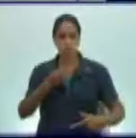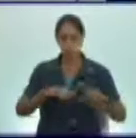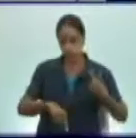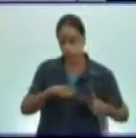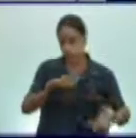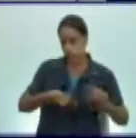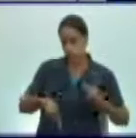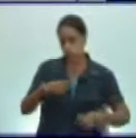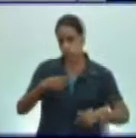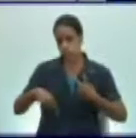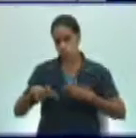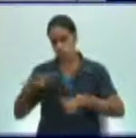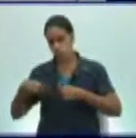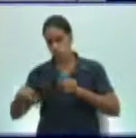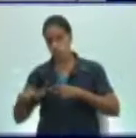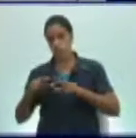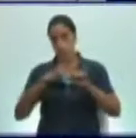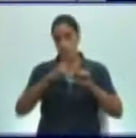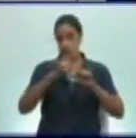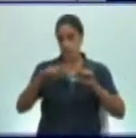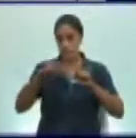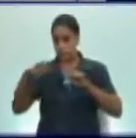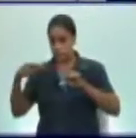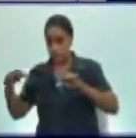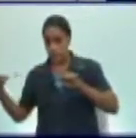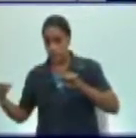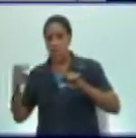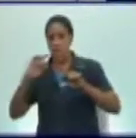los vasos y después regresaba al